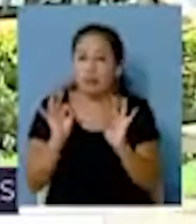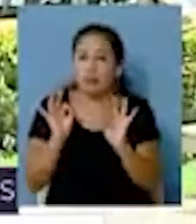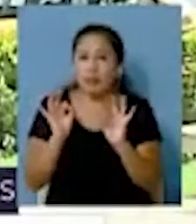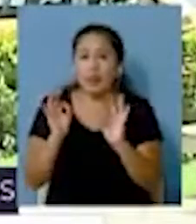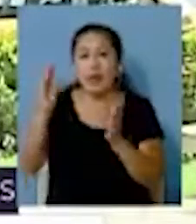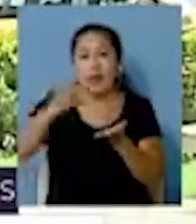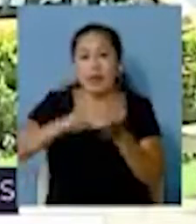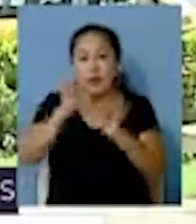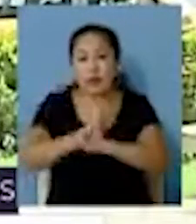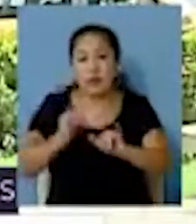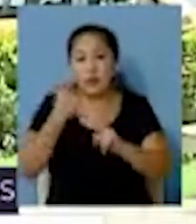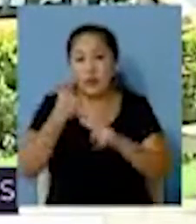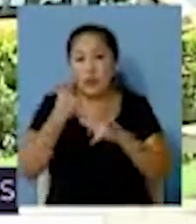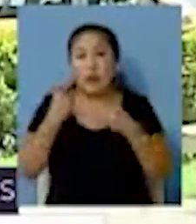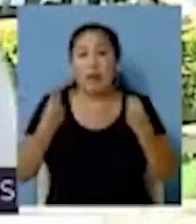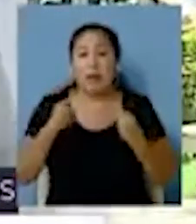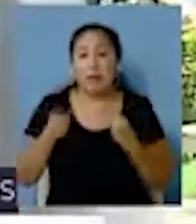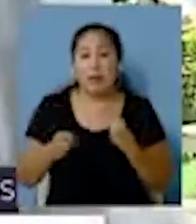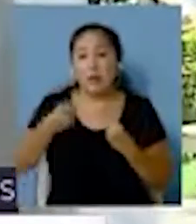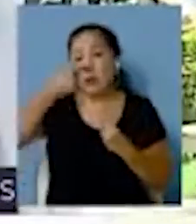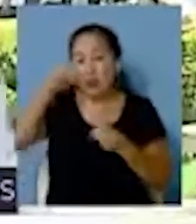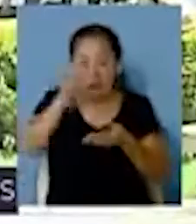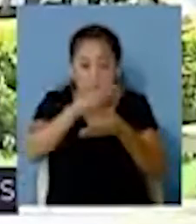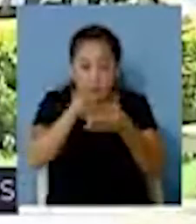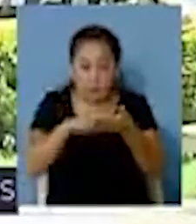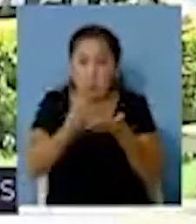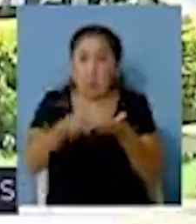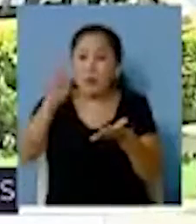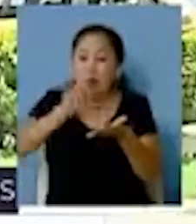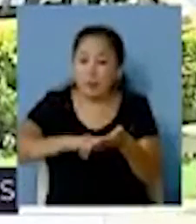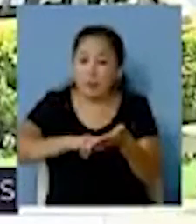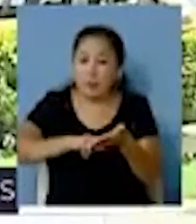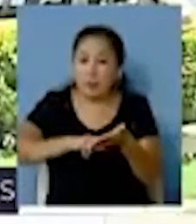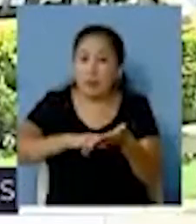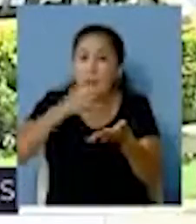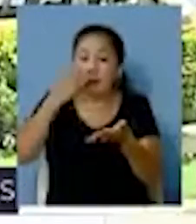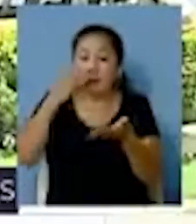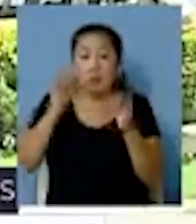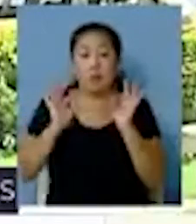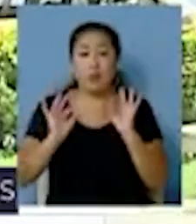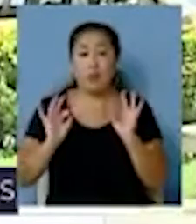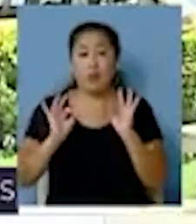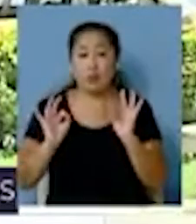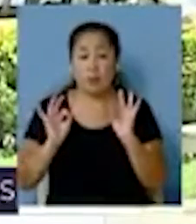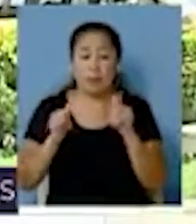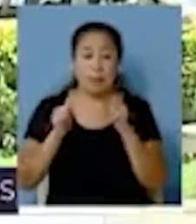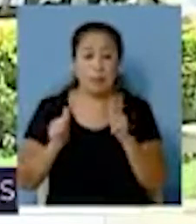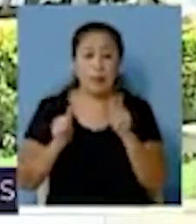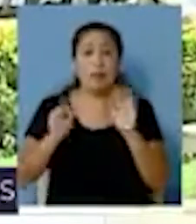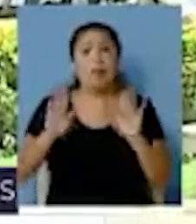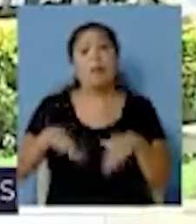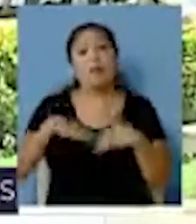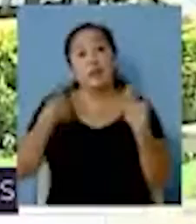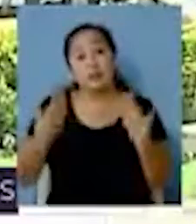el informe para que diéramos la última revisión. Estaba todo en correcta forma, razón por la